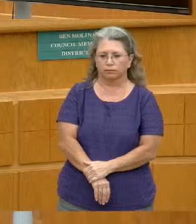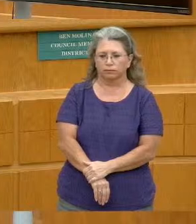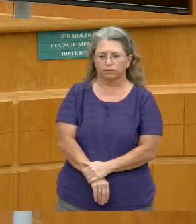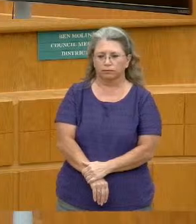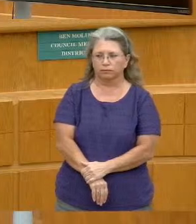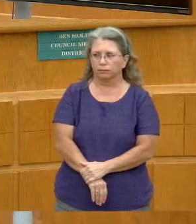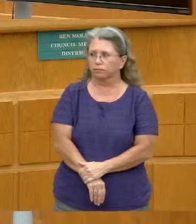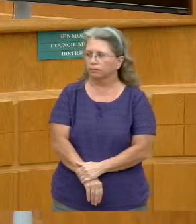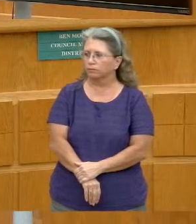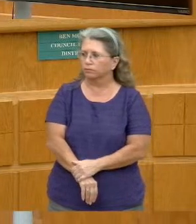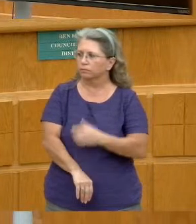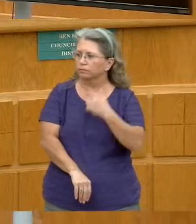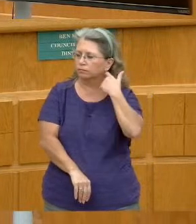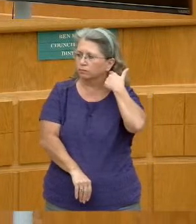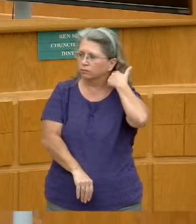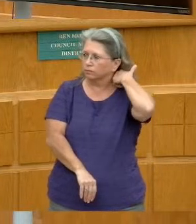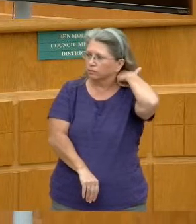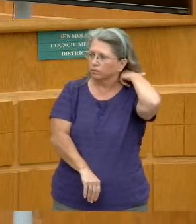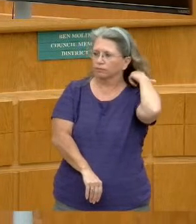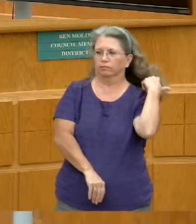propagándose.